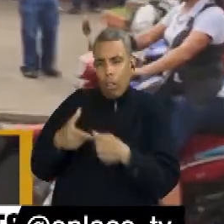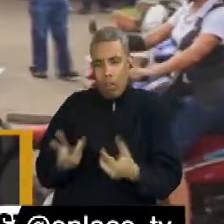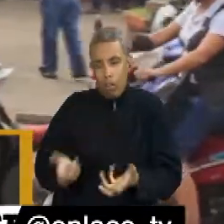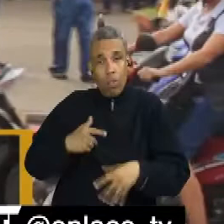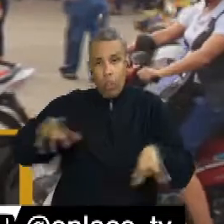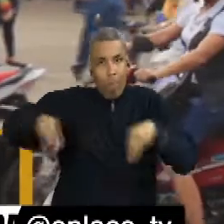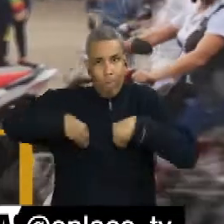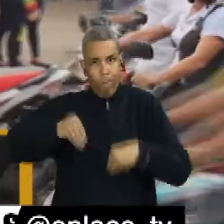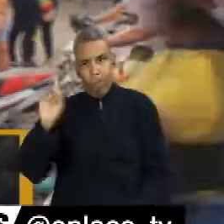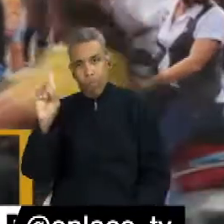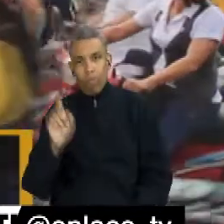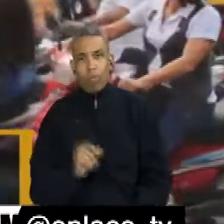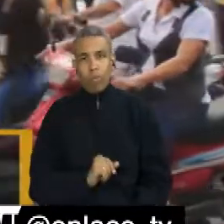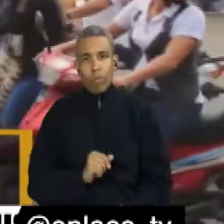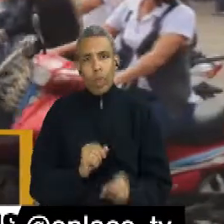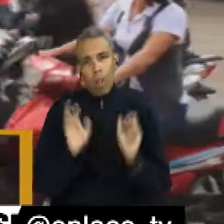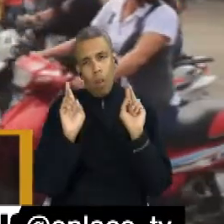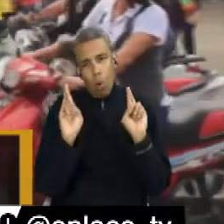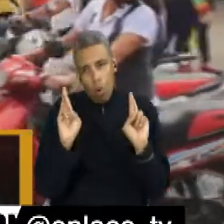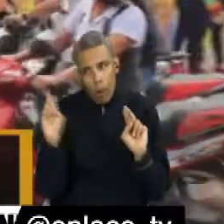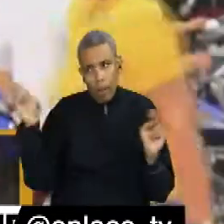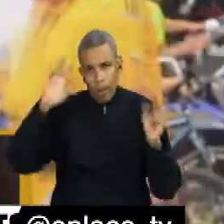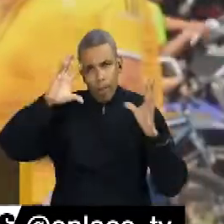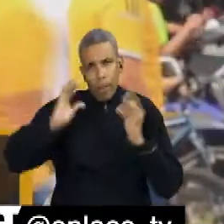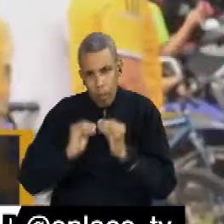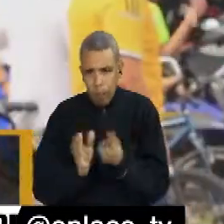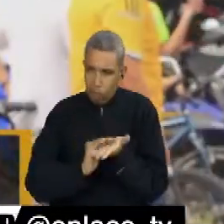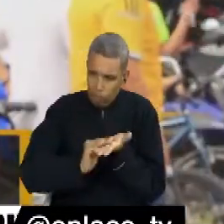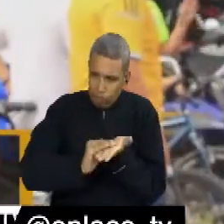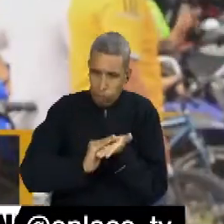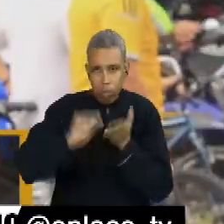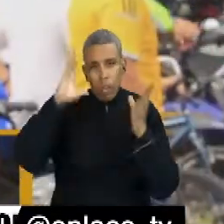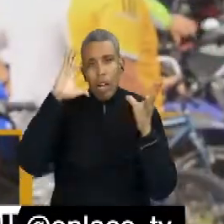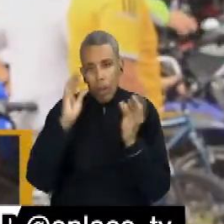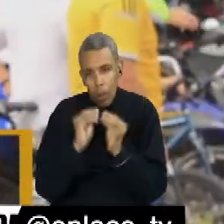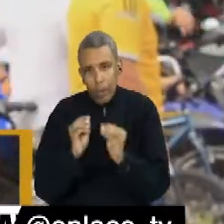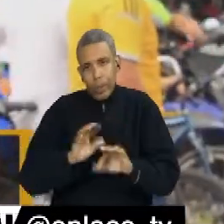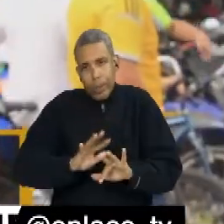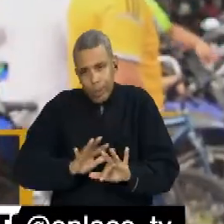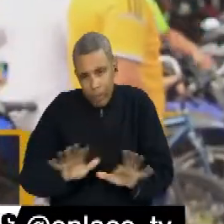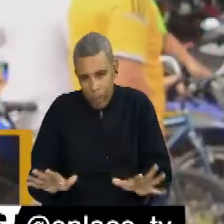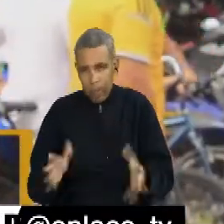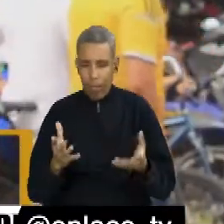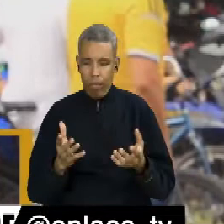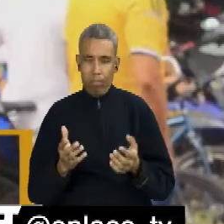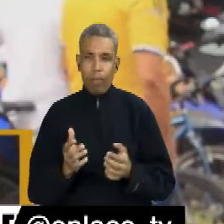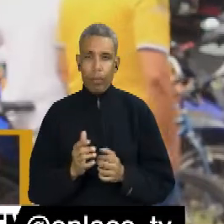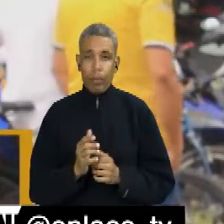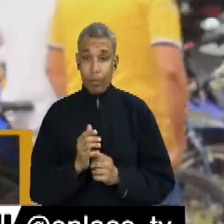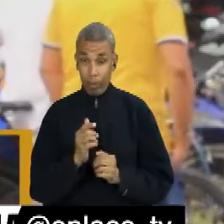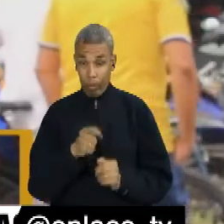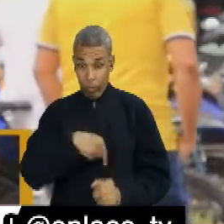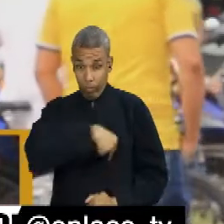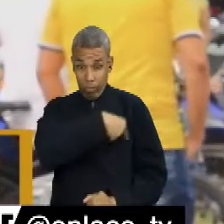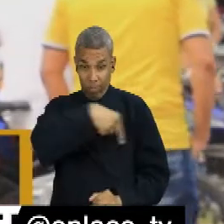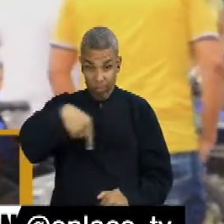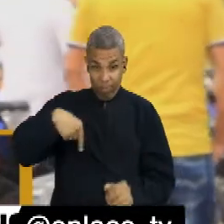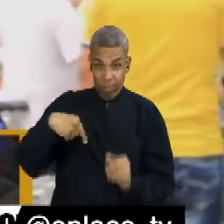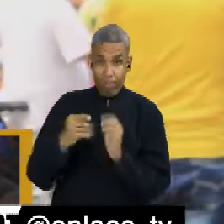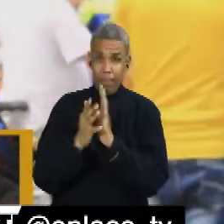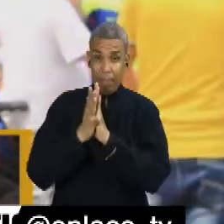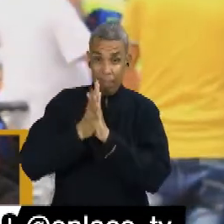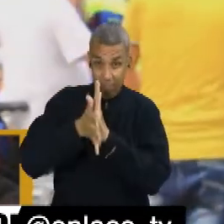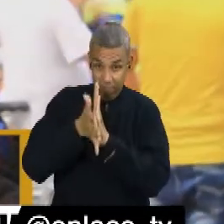logren llegar a un acuerdo definitivo. Y no podemos mentirle al país, ¿cierto?, y volver un tema de